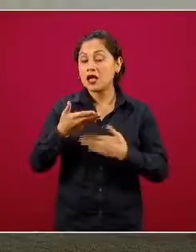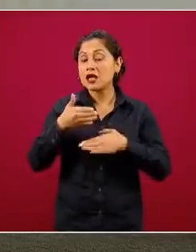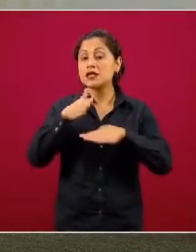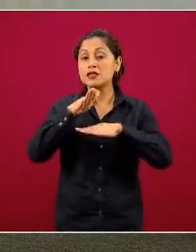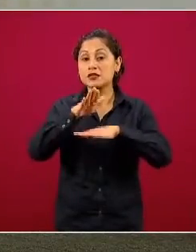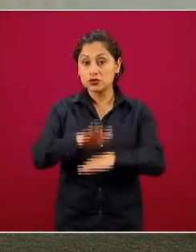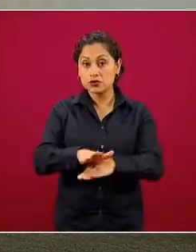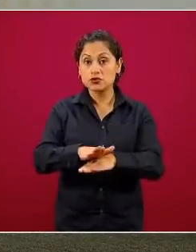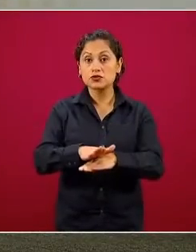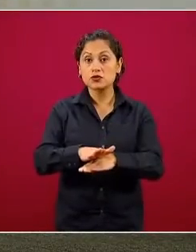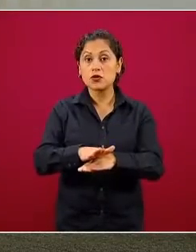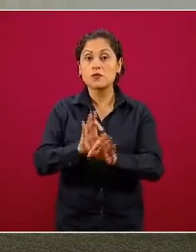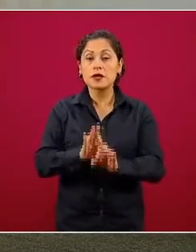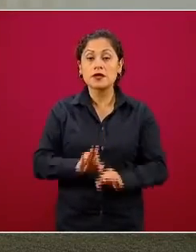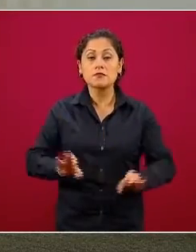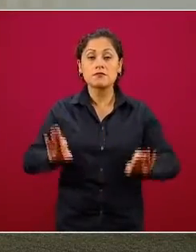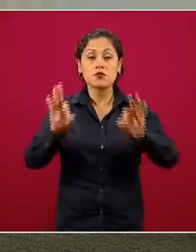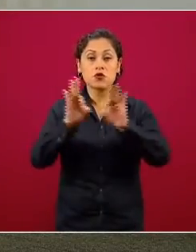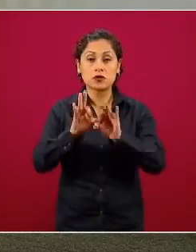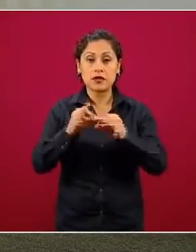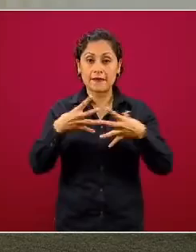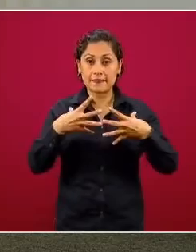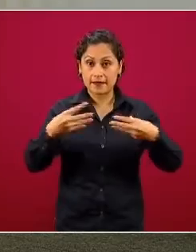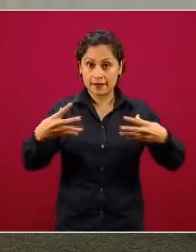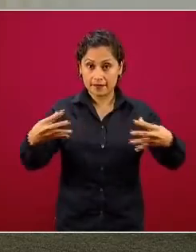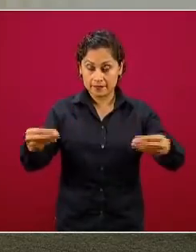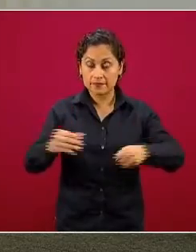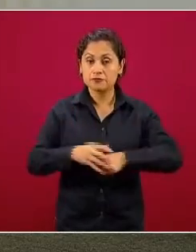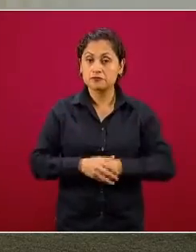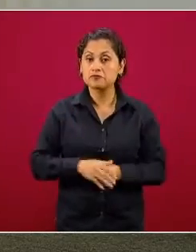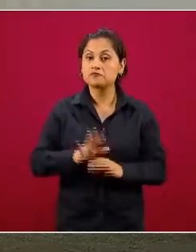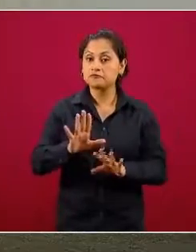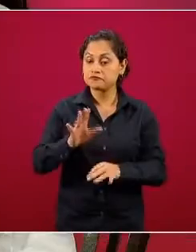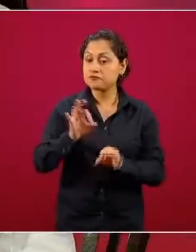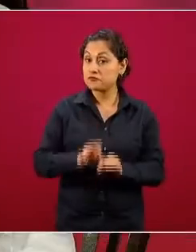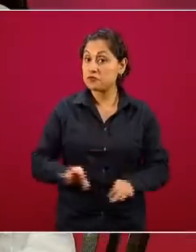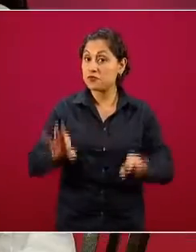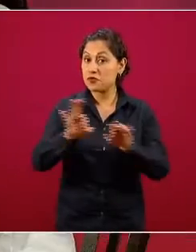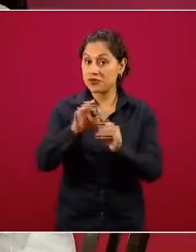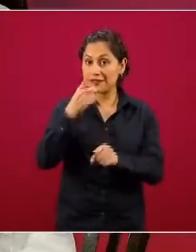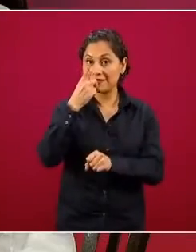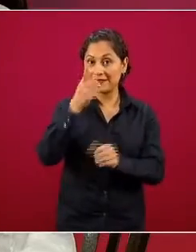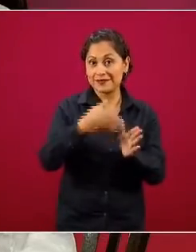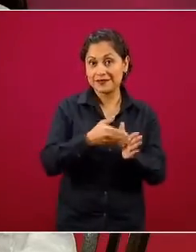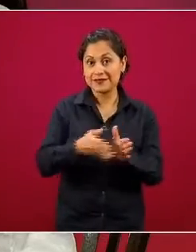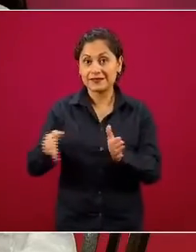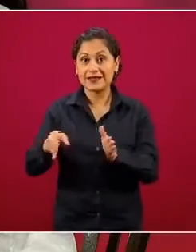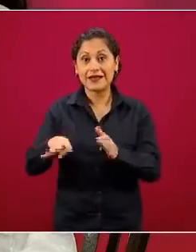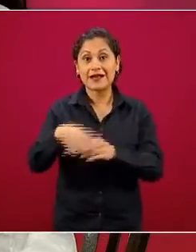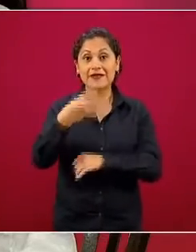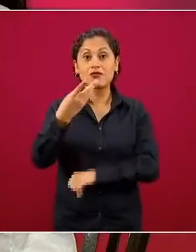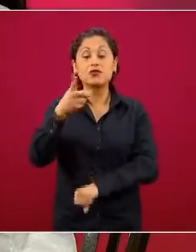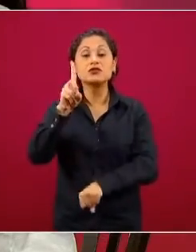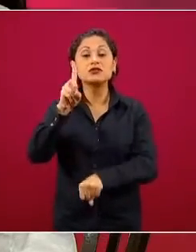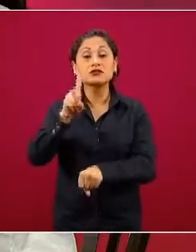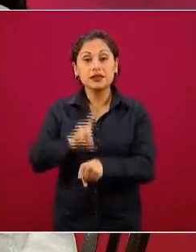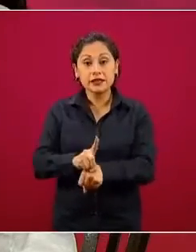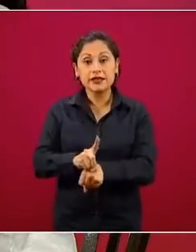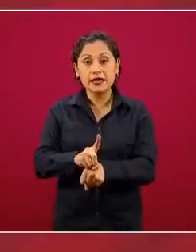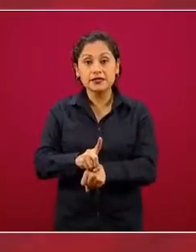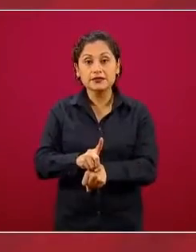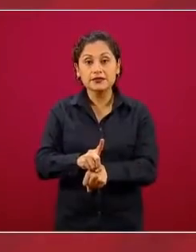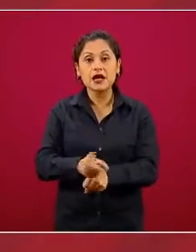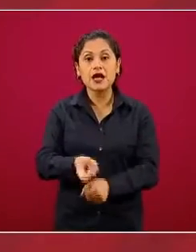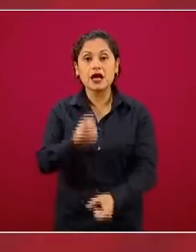importancia epidemiológica, hay que precisar, después de 14 días, aún los casos graves,